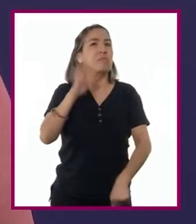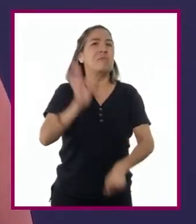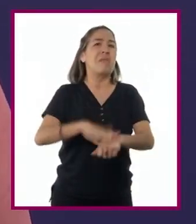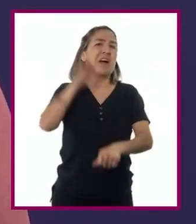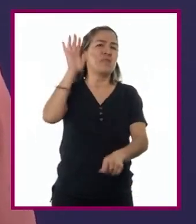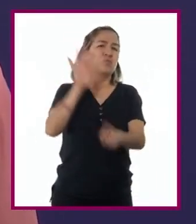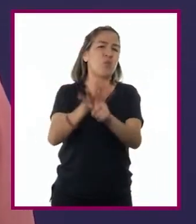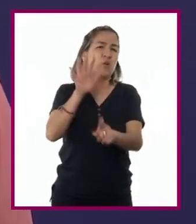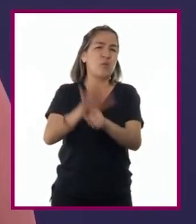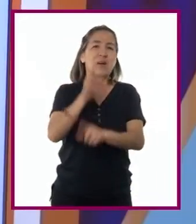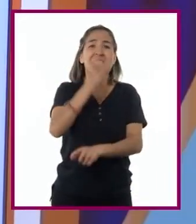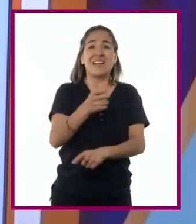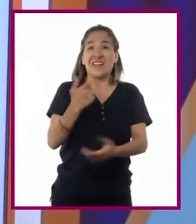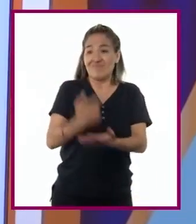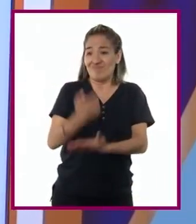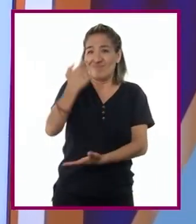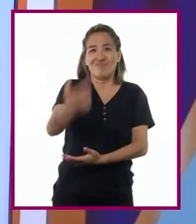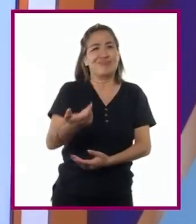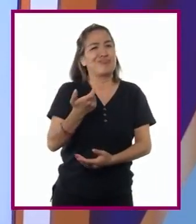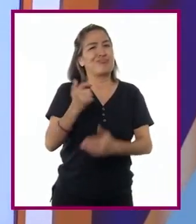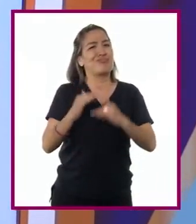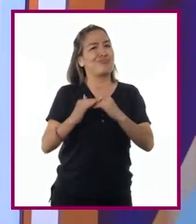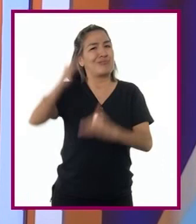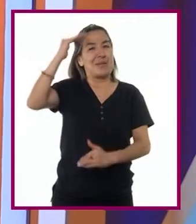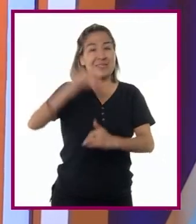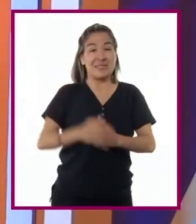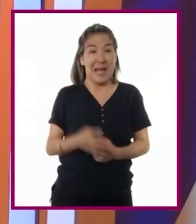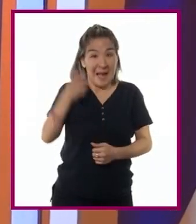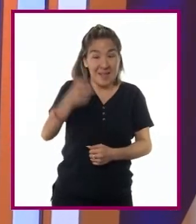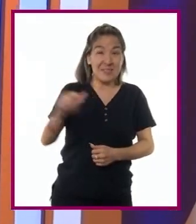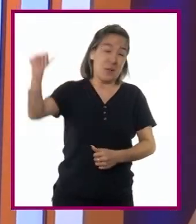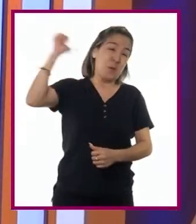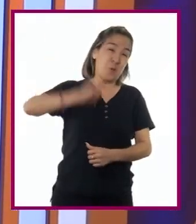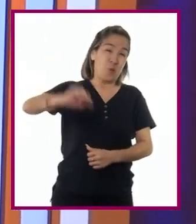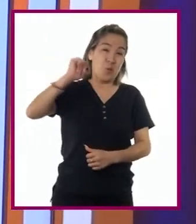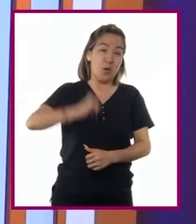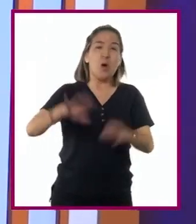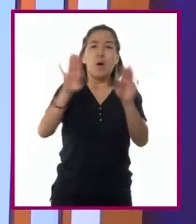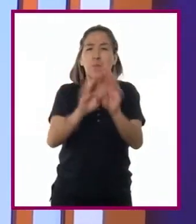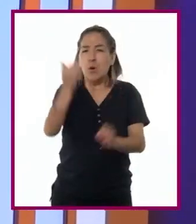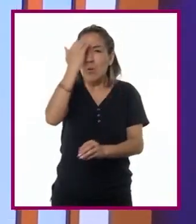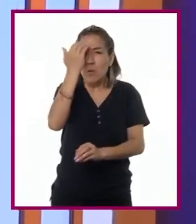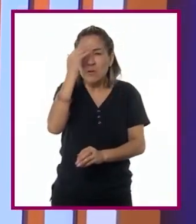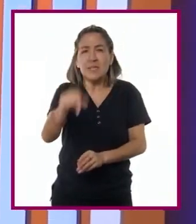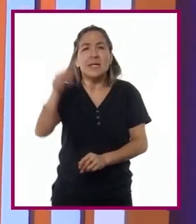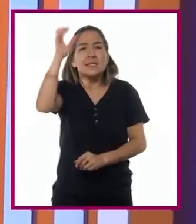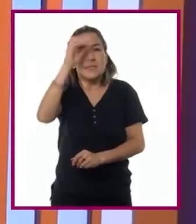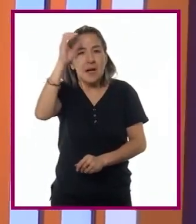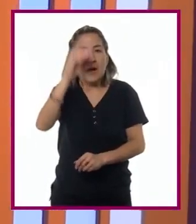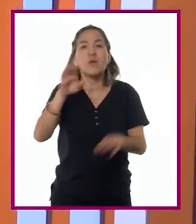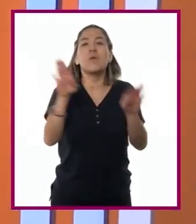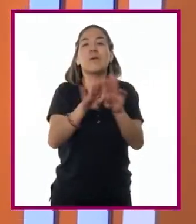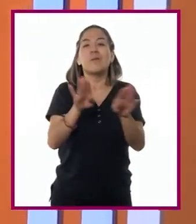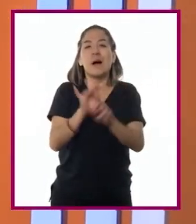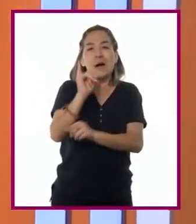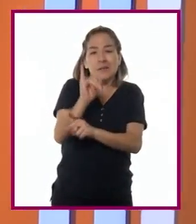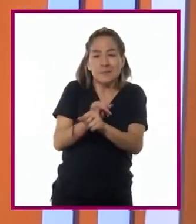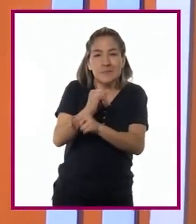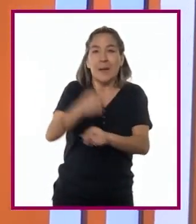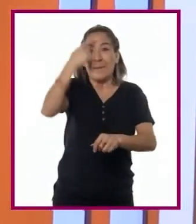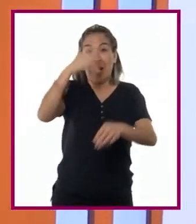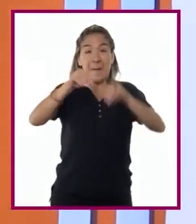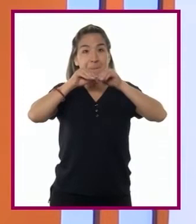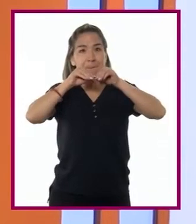ganancias económicas. En ese tiempo, los conocimientos derivados de la ciencia se presentaban a manera de espectáculo